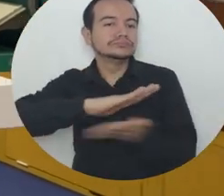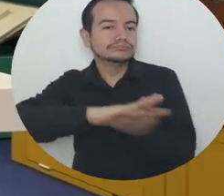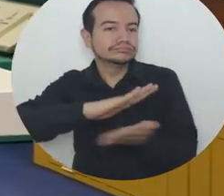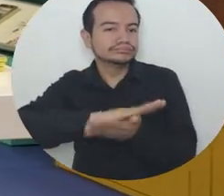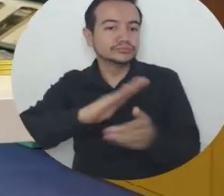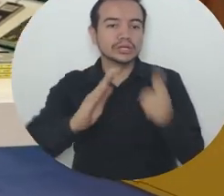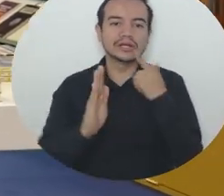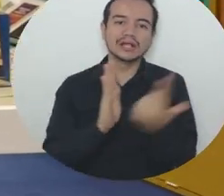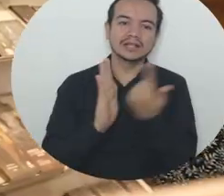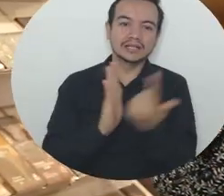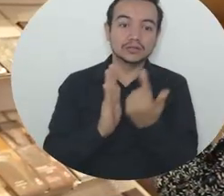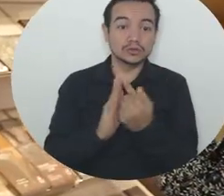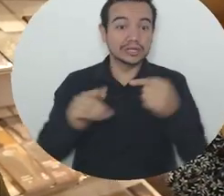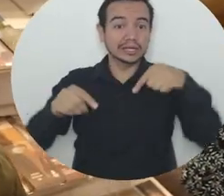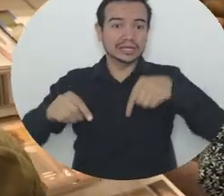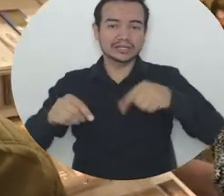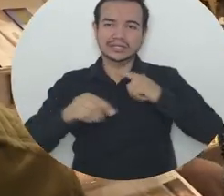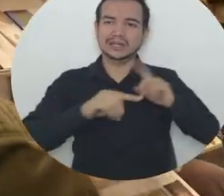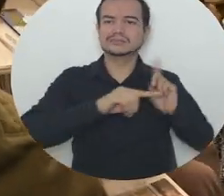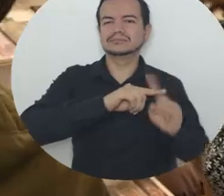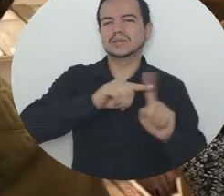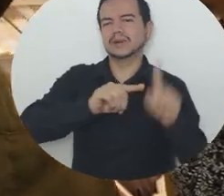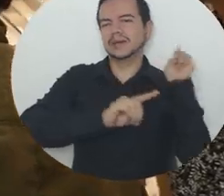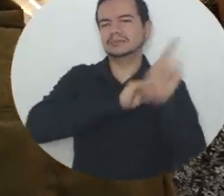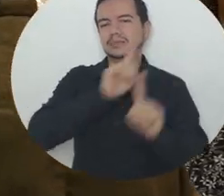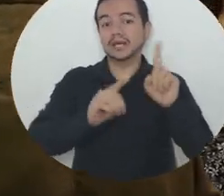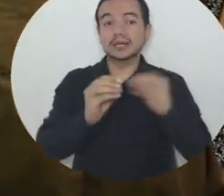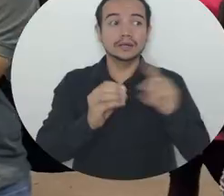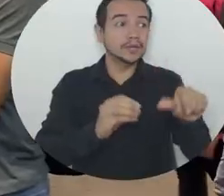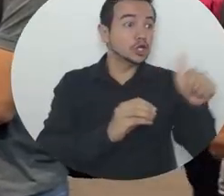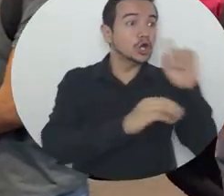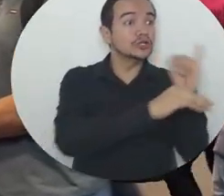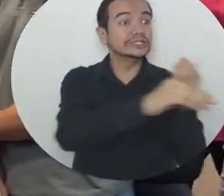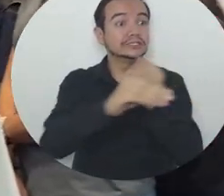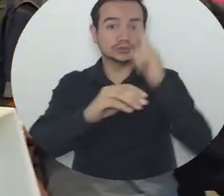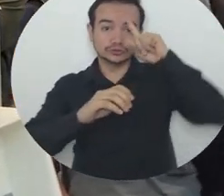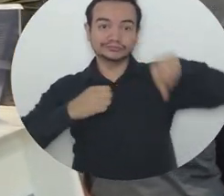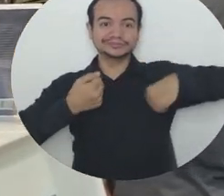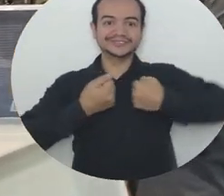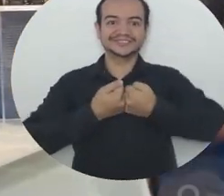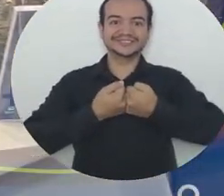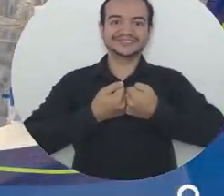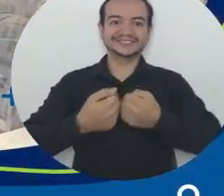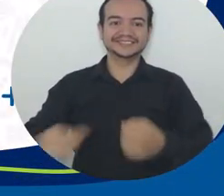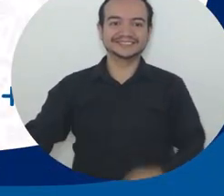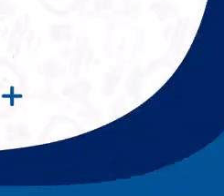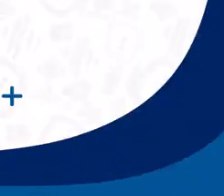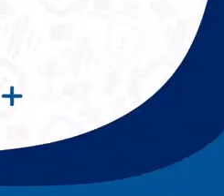publicaciones y novedades editoriales de todos los participantes e instituciones aliadas.